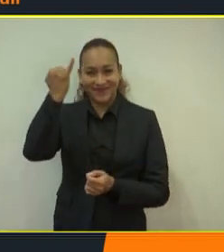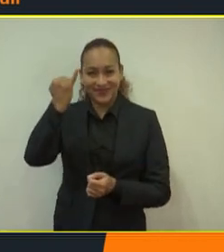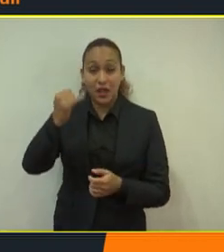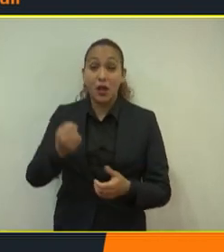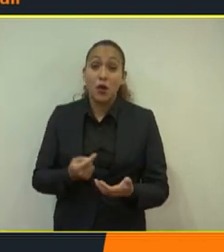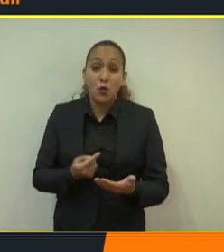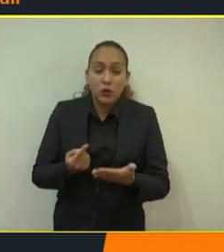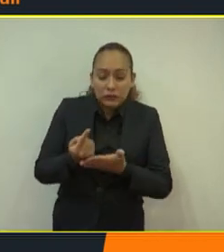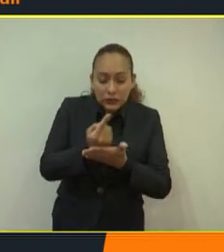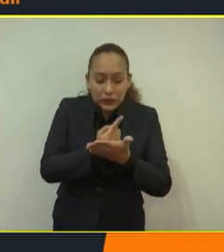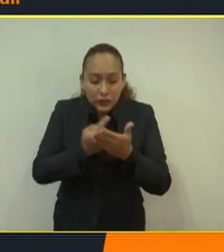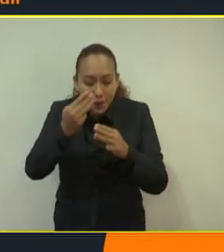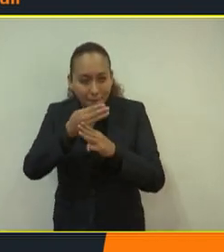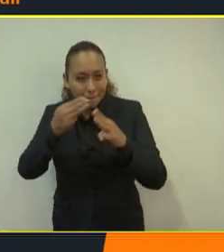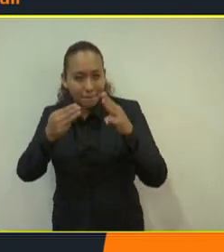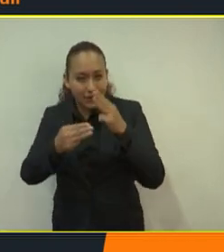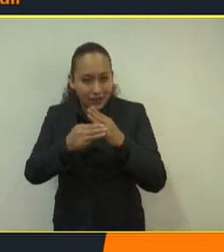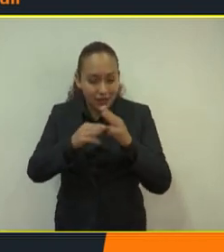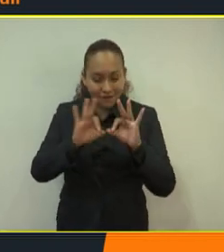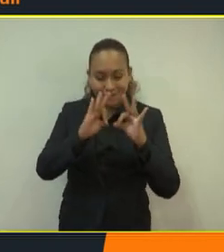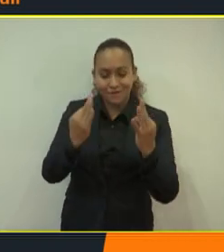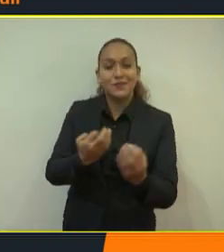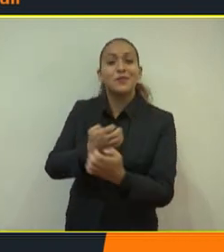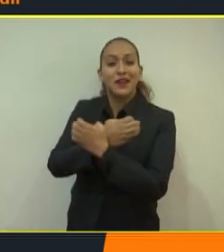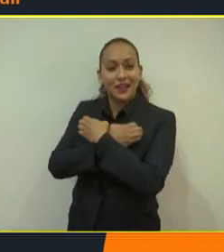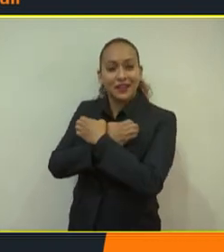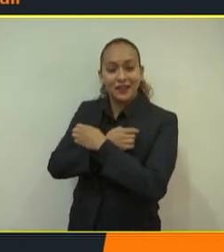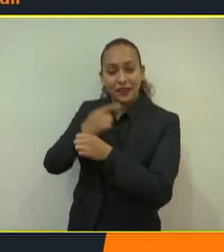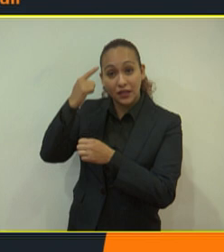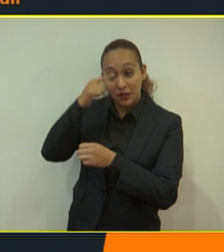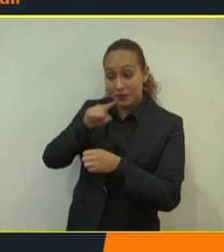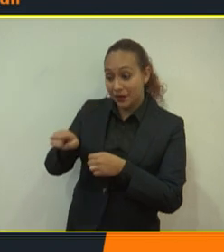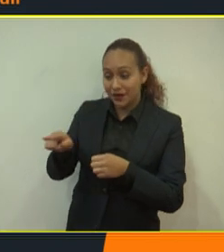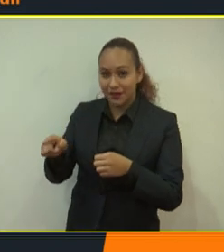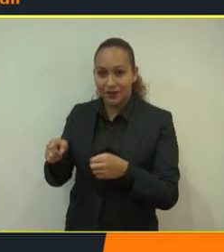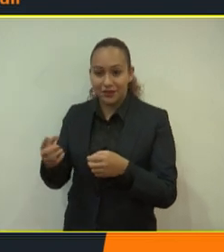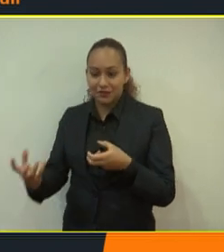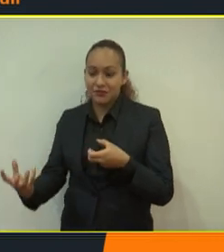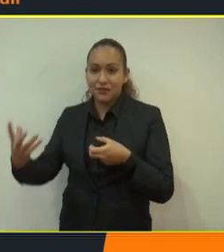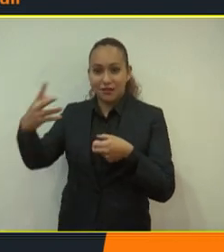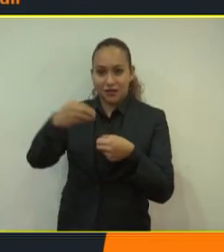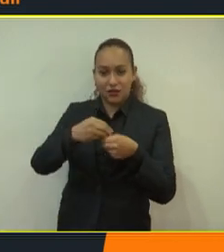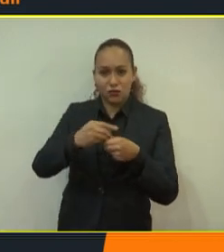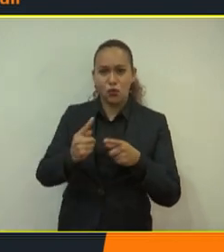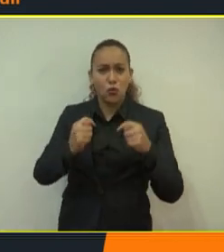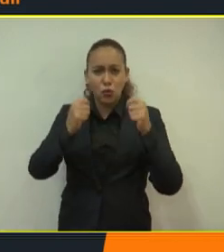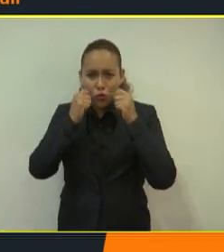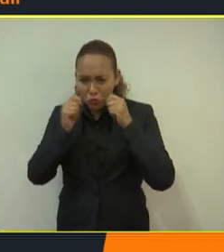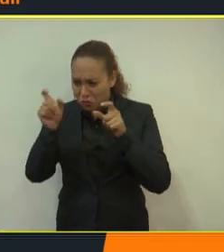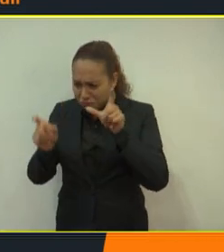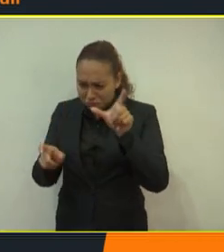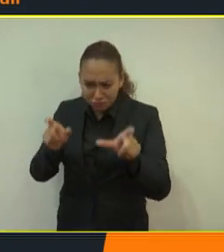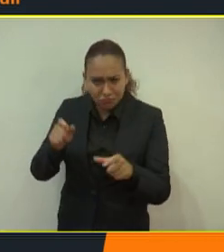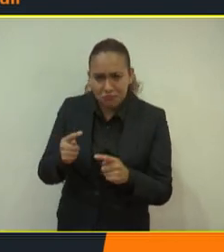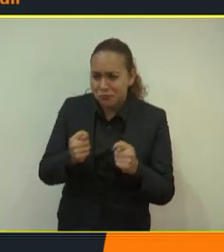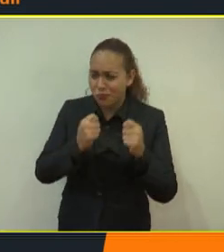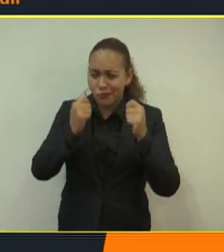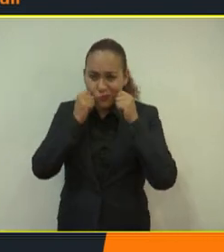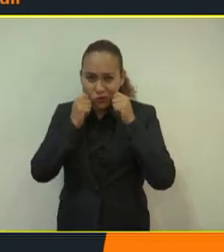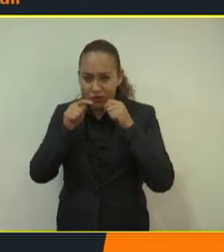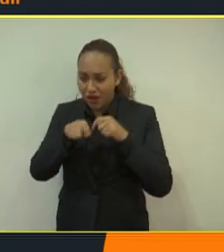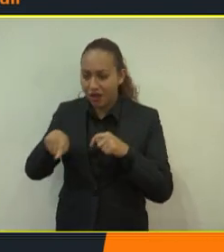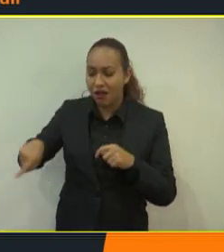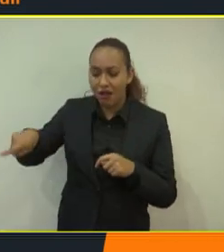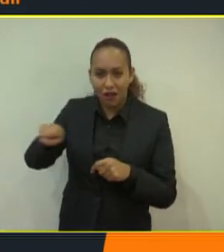actividades educativas que buscan incluir pues a todos, sin importar las características y condiciones ya